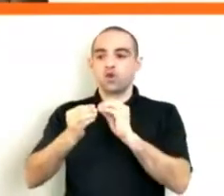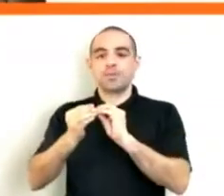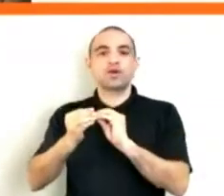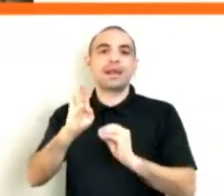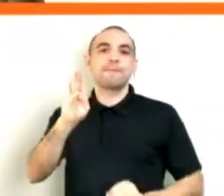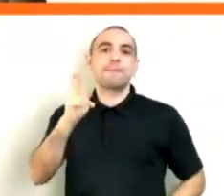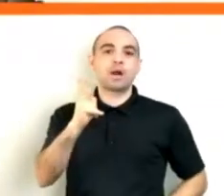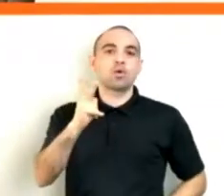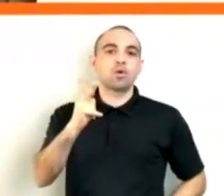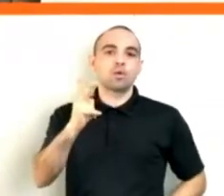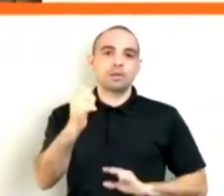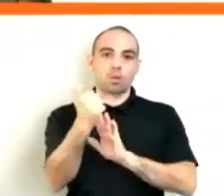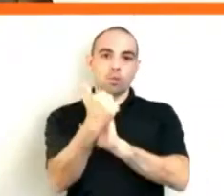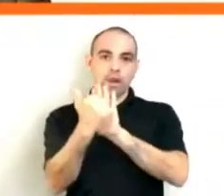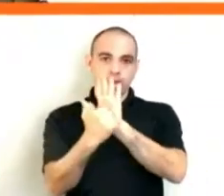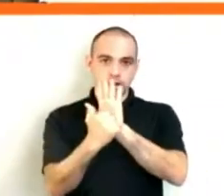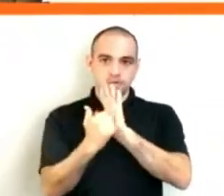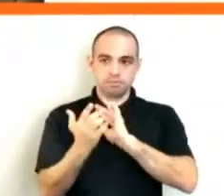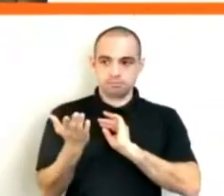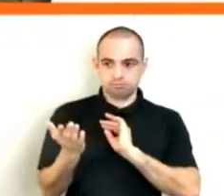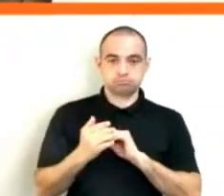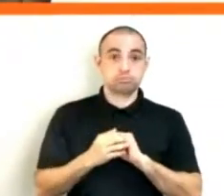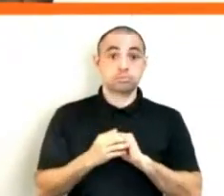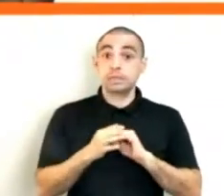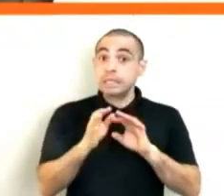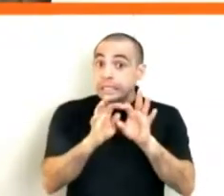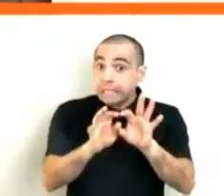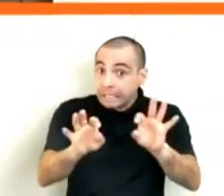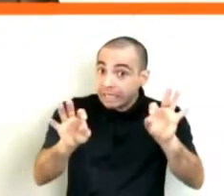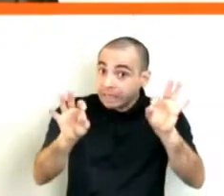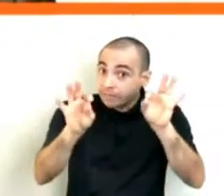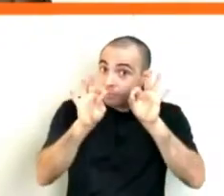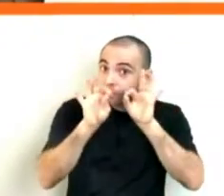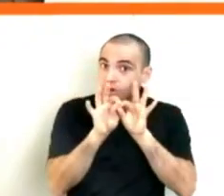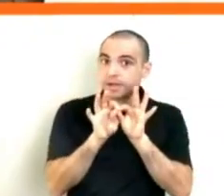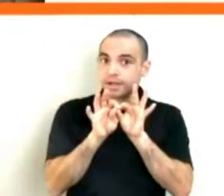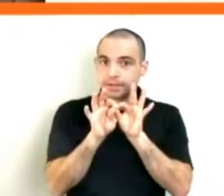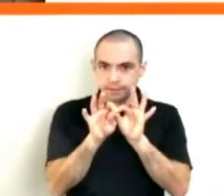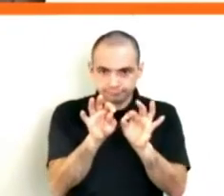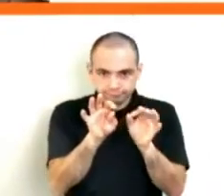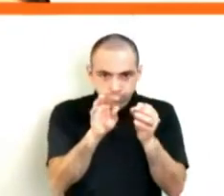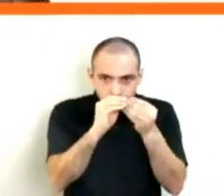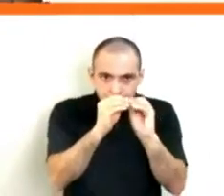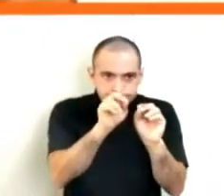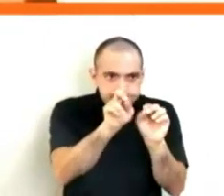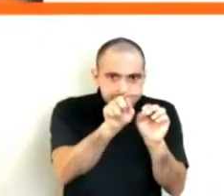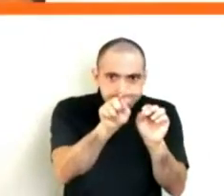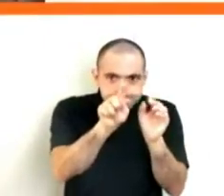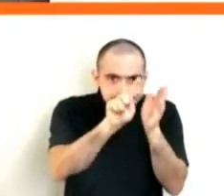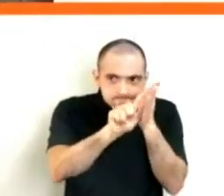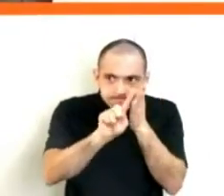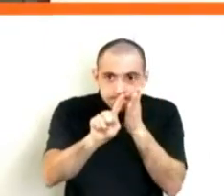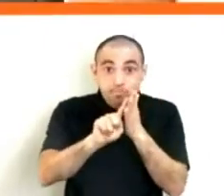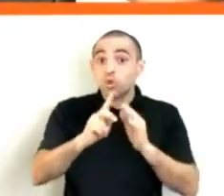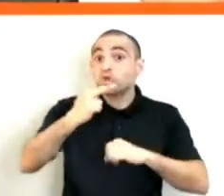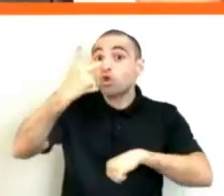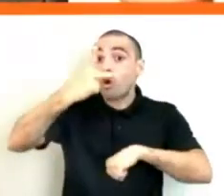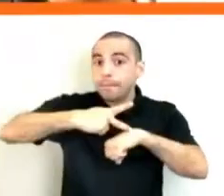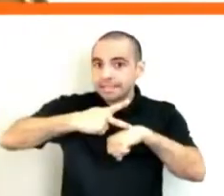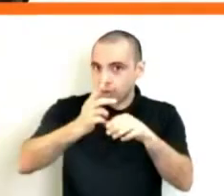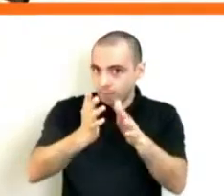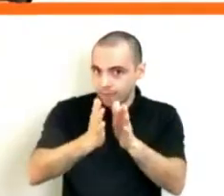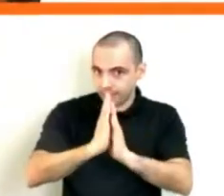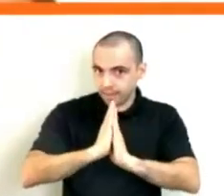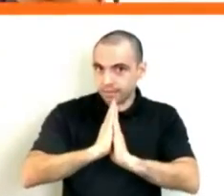Bien importante que usted se asegure que cuando entre ese número de cuenta bancaria esté correcto. Y luego se lo pide en 2 ocasiones, así que lo va a